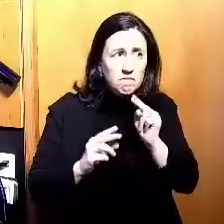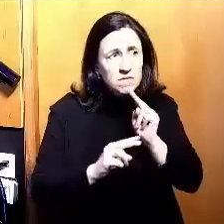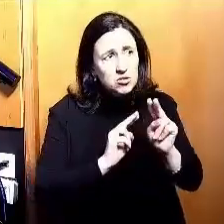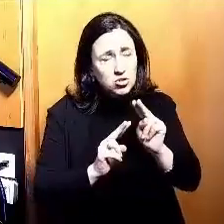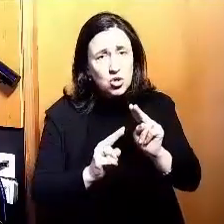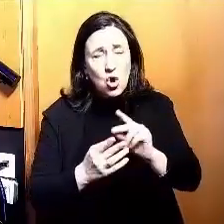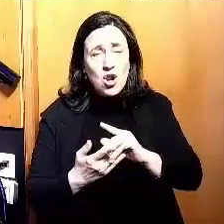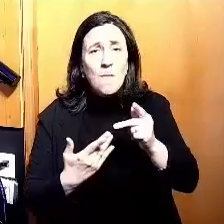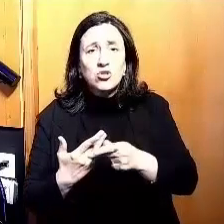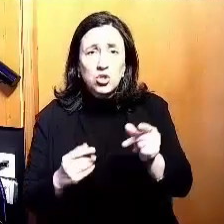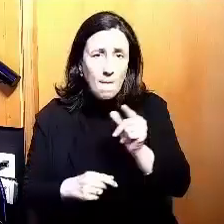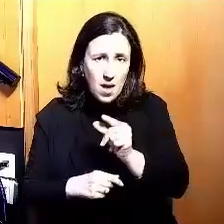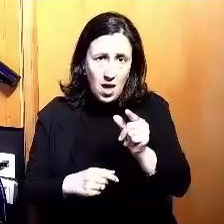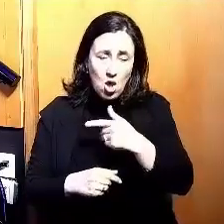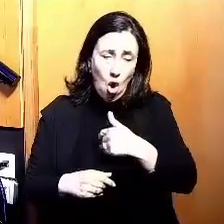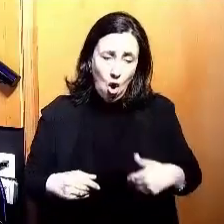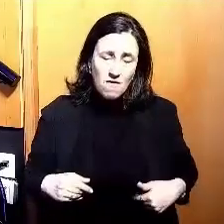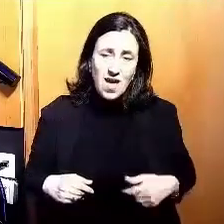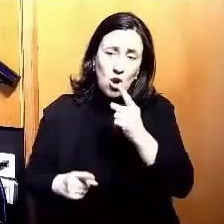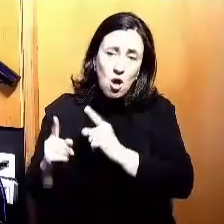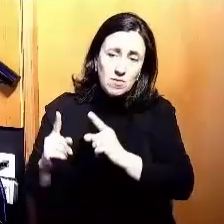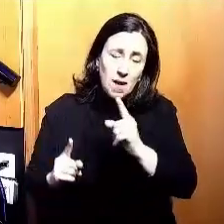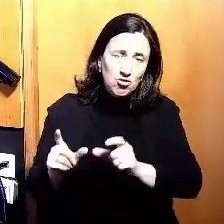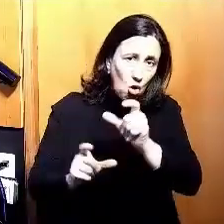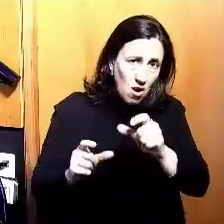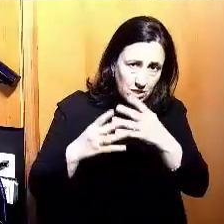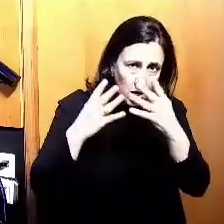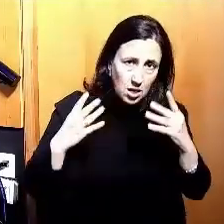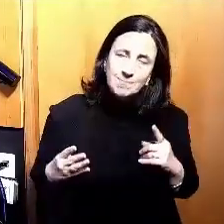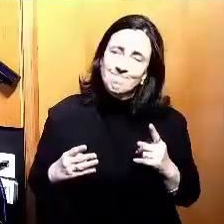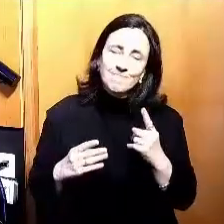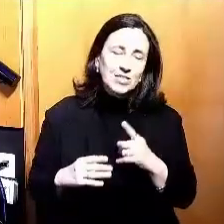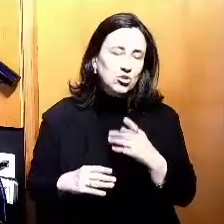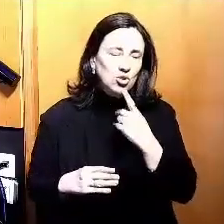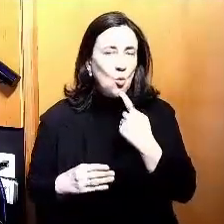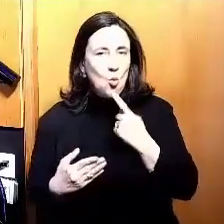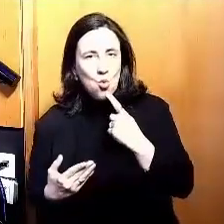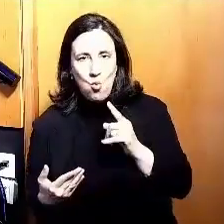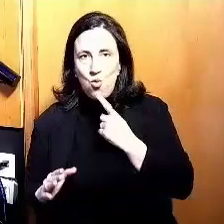donantes, gobierno, sociedad civil, generan péndulos, ¿no? Entonces,